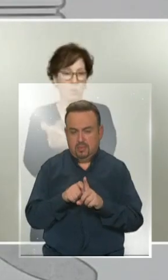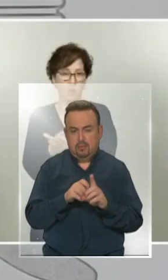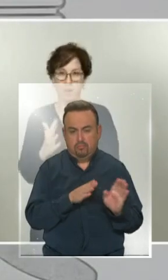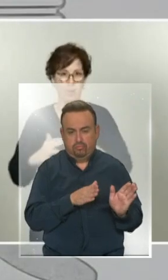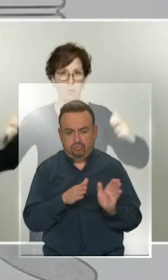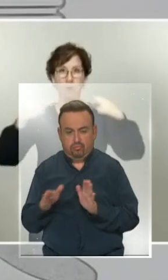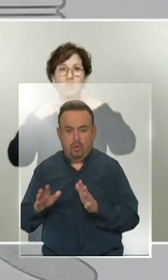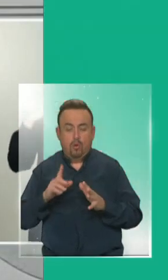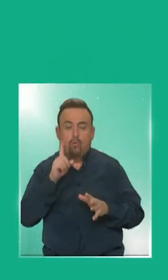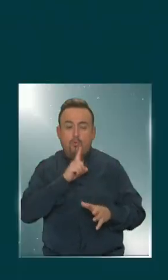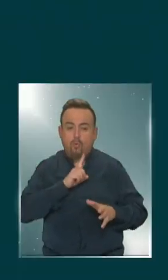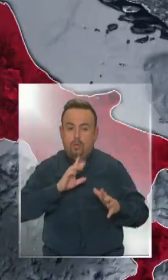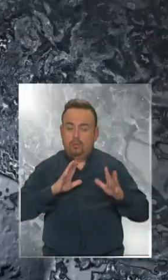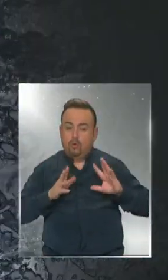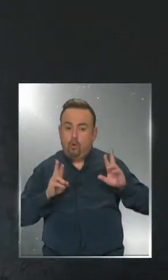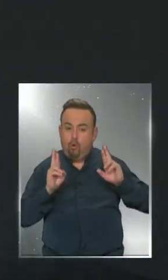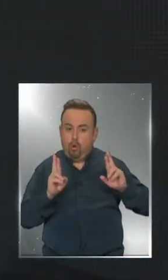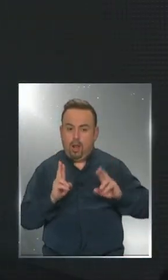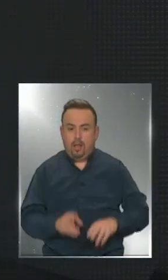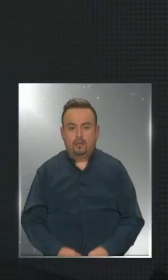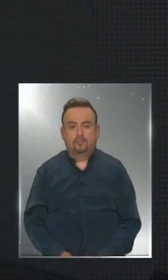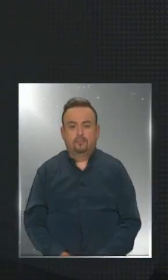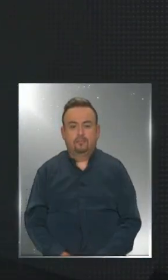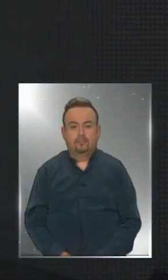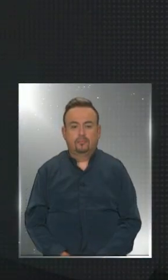vigencia de este último esperemos